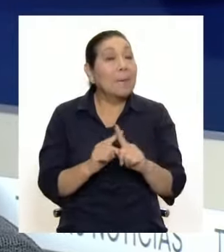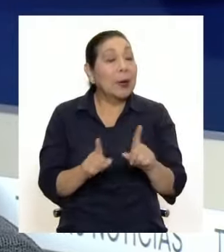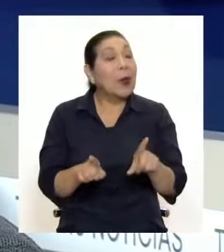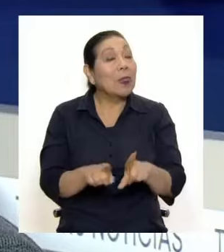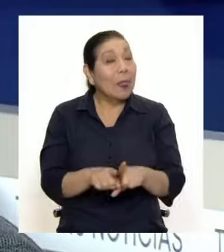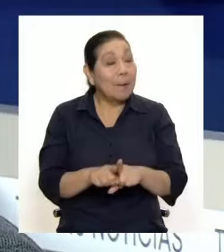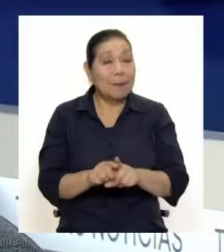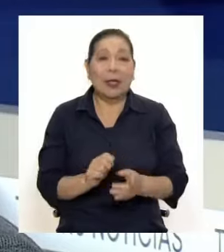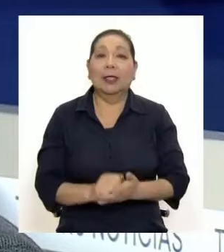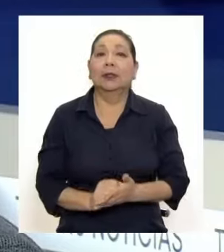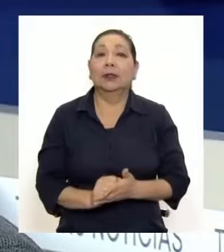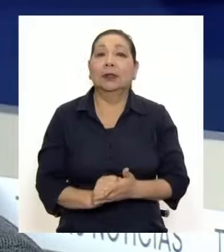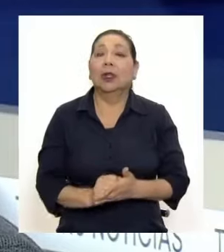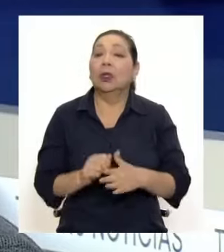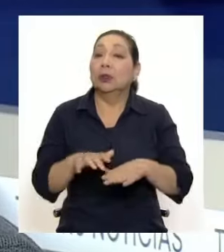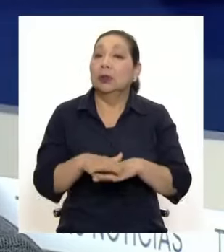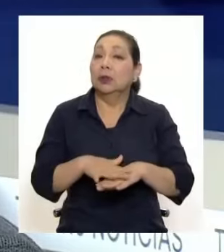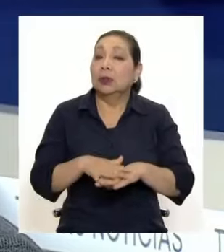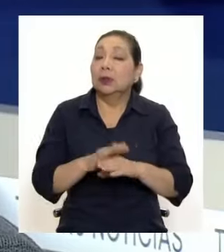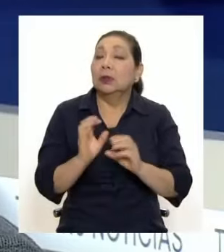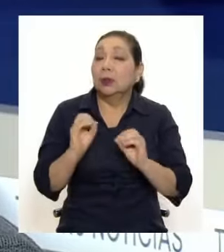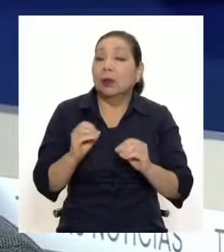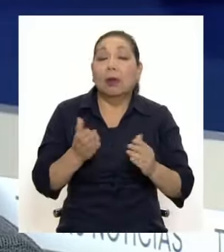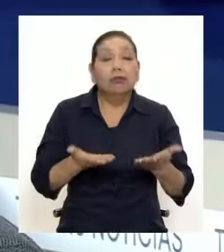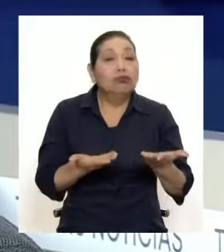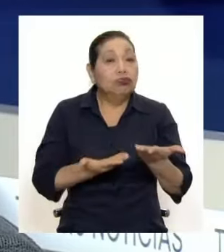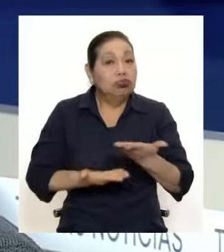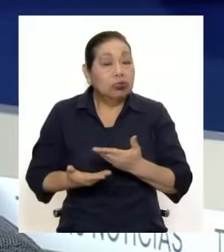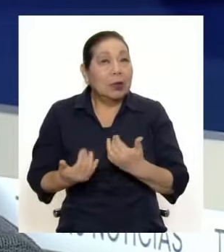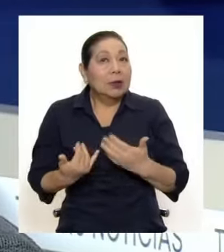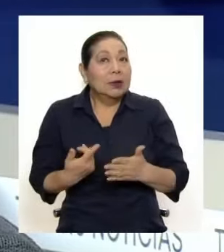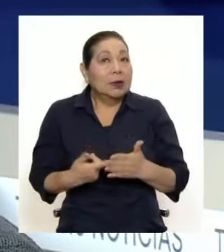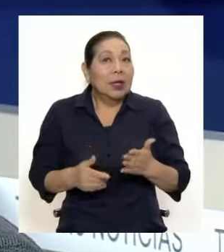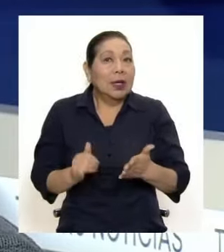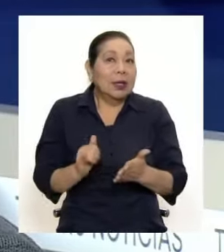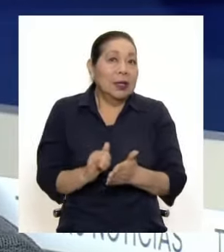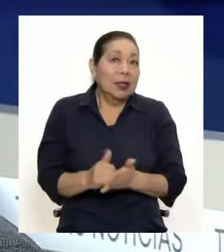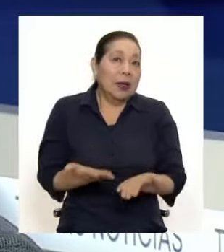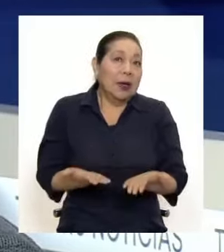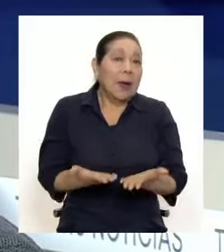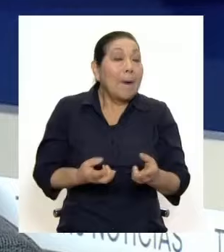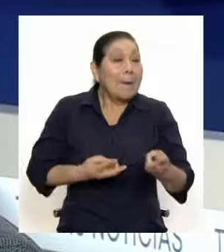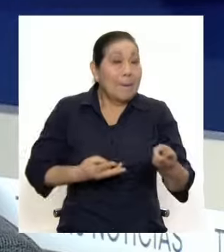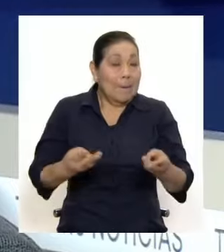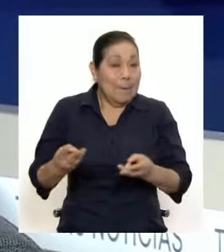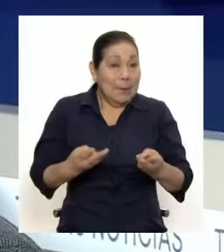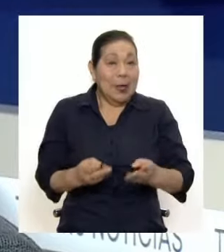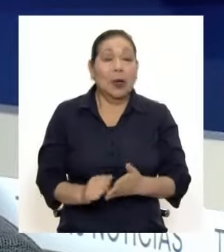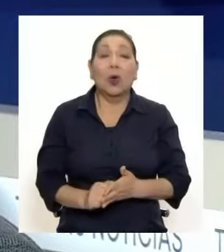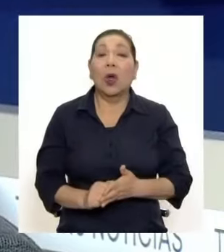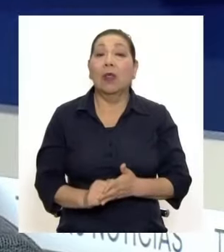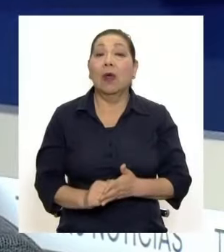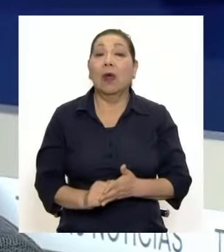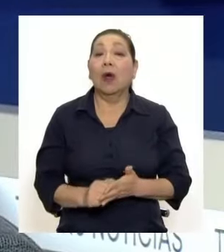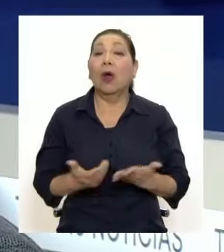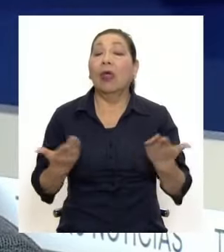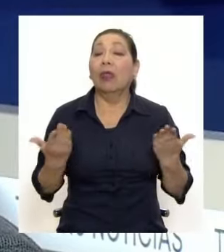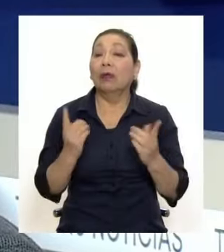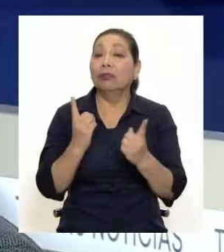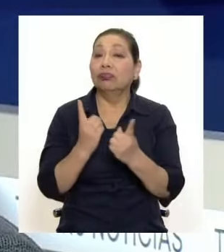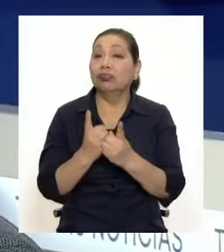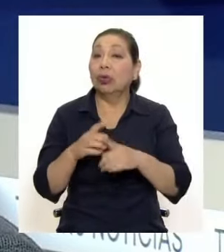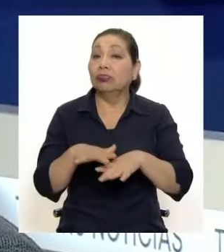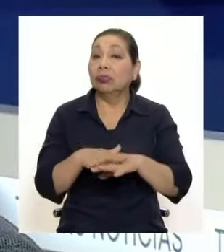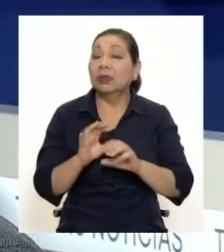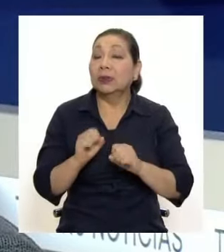también de gestión administrativa ya que eh los mercados a los cuales se dirigen nuestros